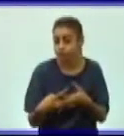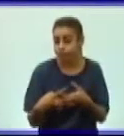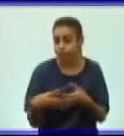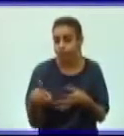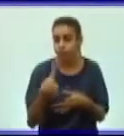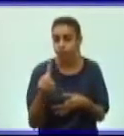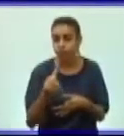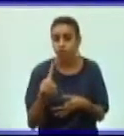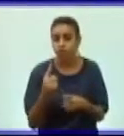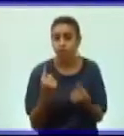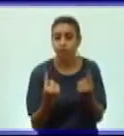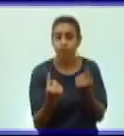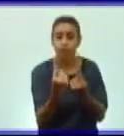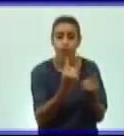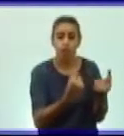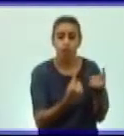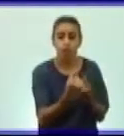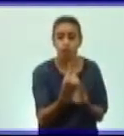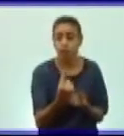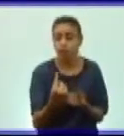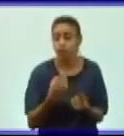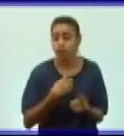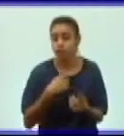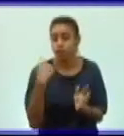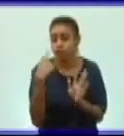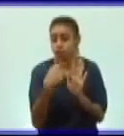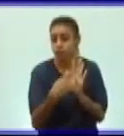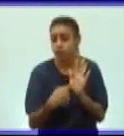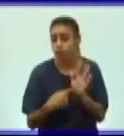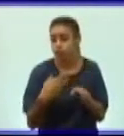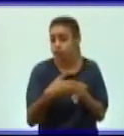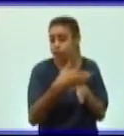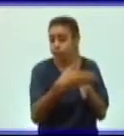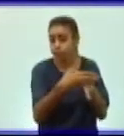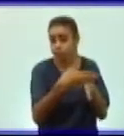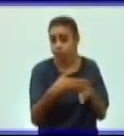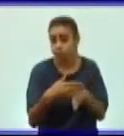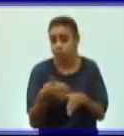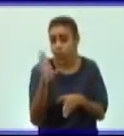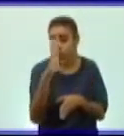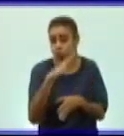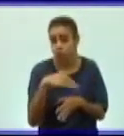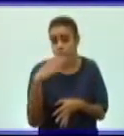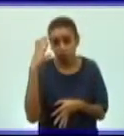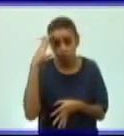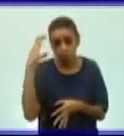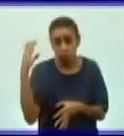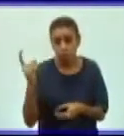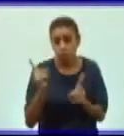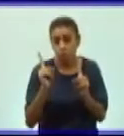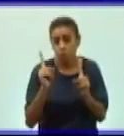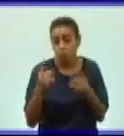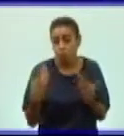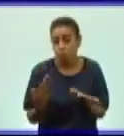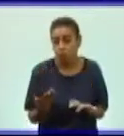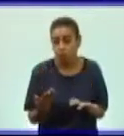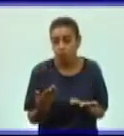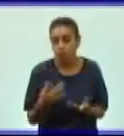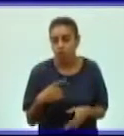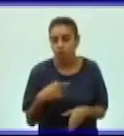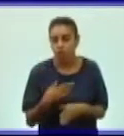Y cada una pues también tenían sus propias peculiaridades. Y no hubo una política que pudiera defender esas